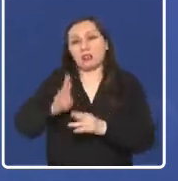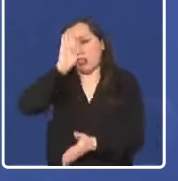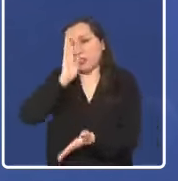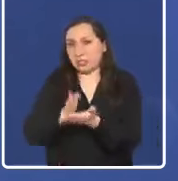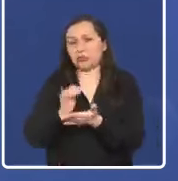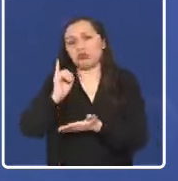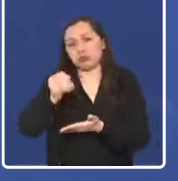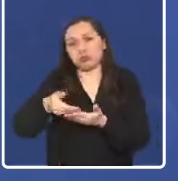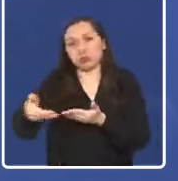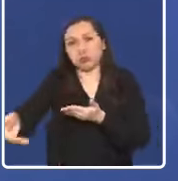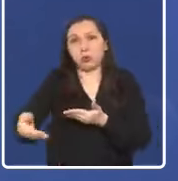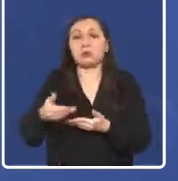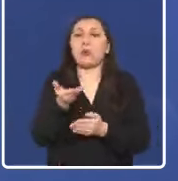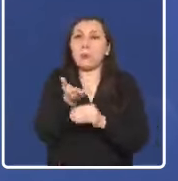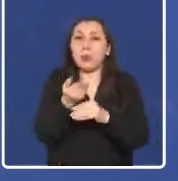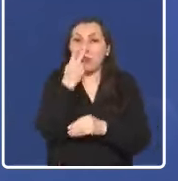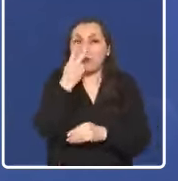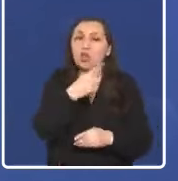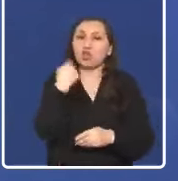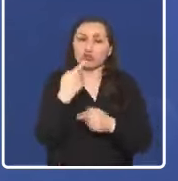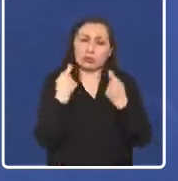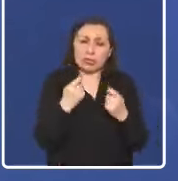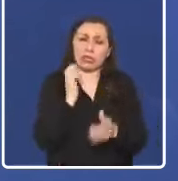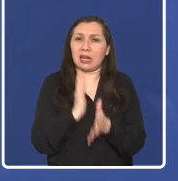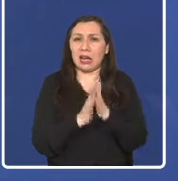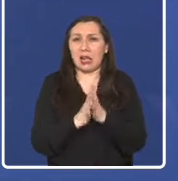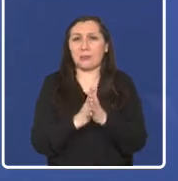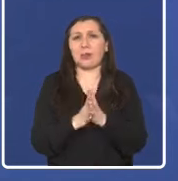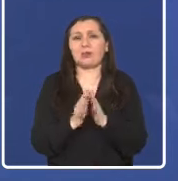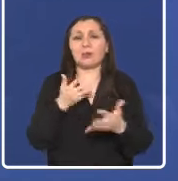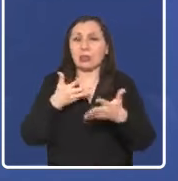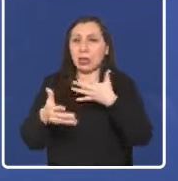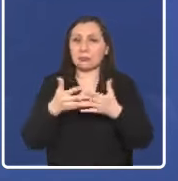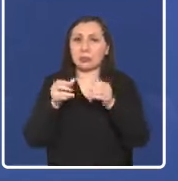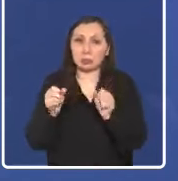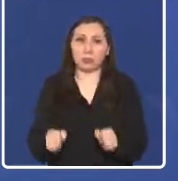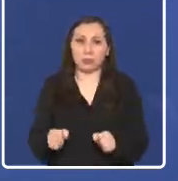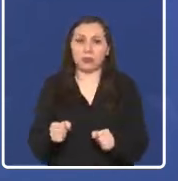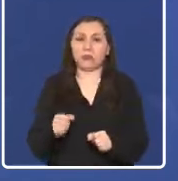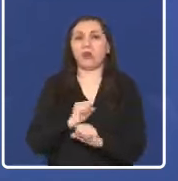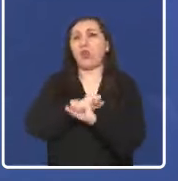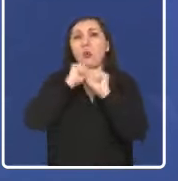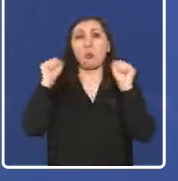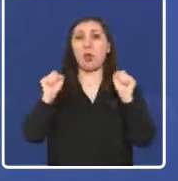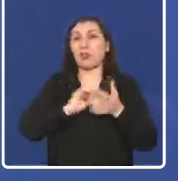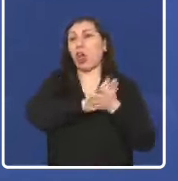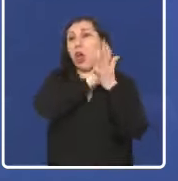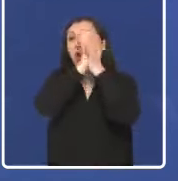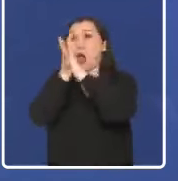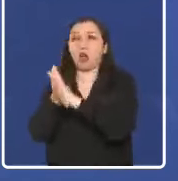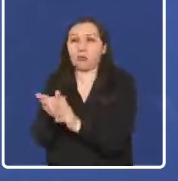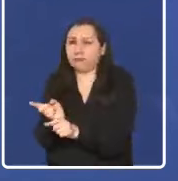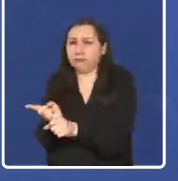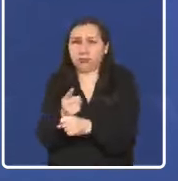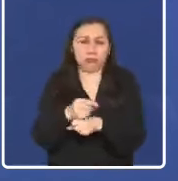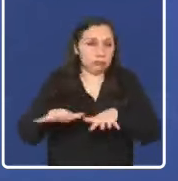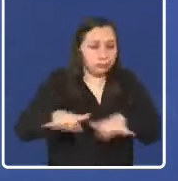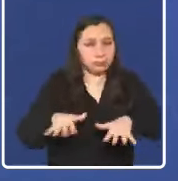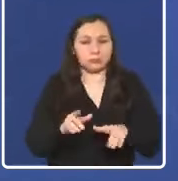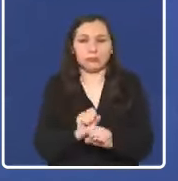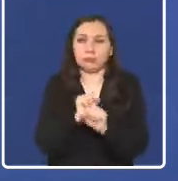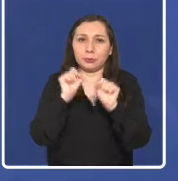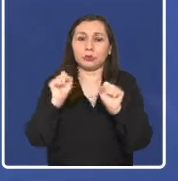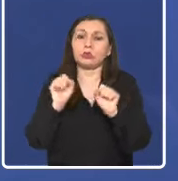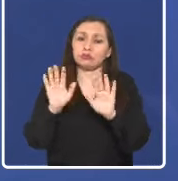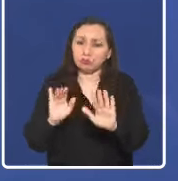Pero yo les pido que vean que estamos tratando de actuar con la mayor celeridad y mayor transparencia posible. No es posible hacerlo todo inmediatamente.